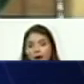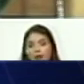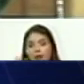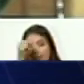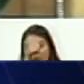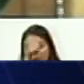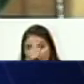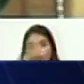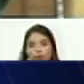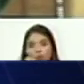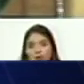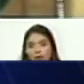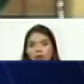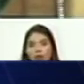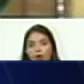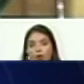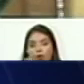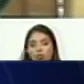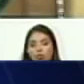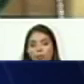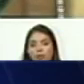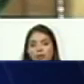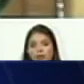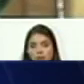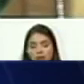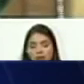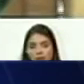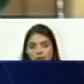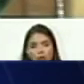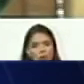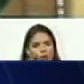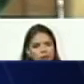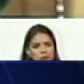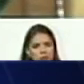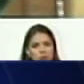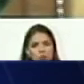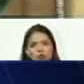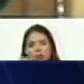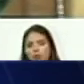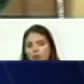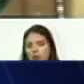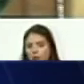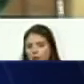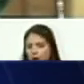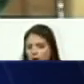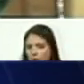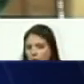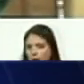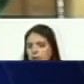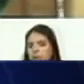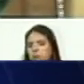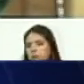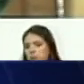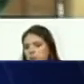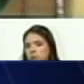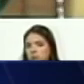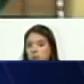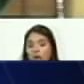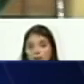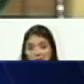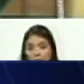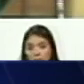domingo 30 de julio de 2017, con el propósito de evaluar, abordar y